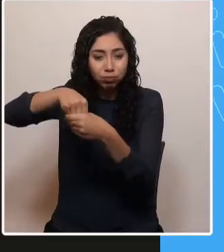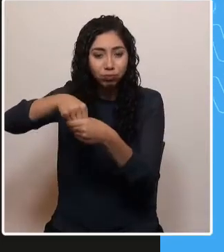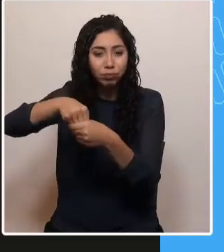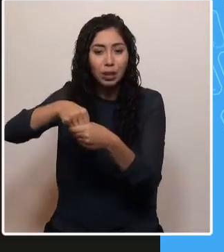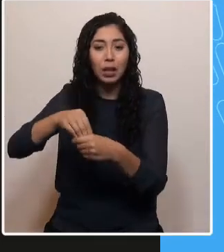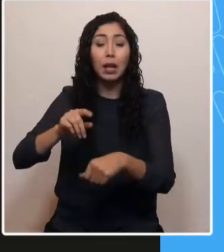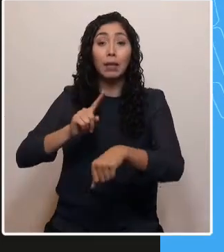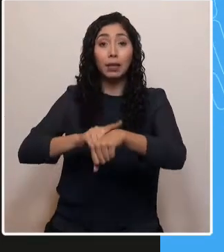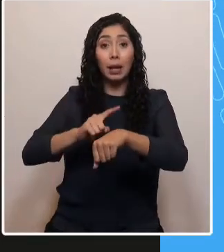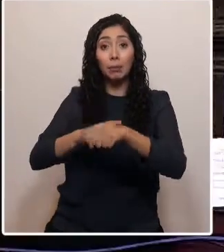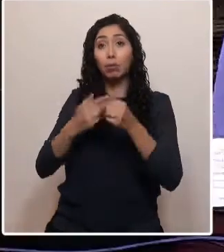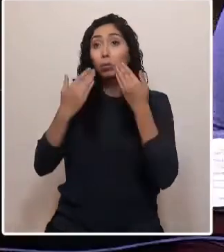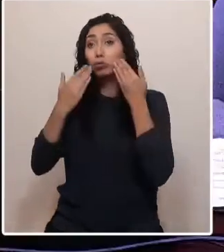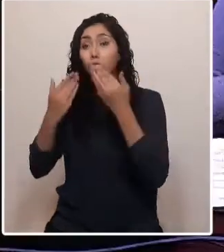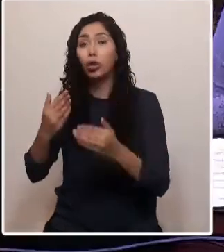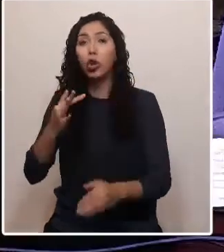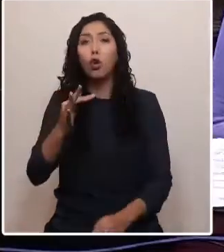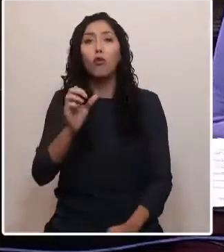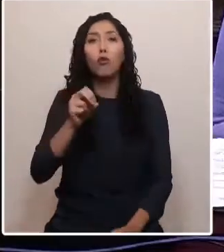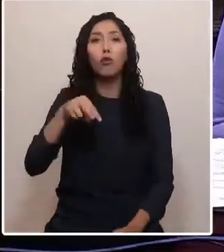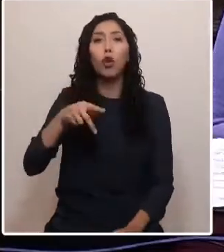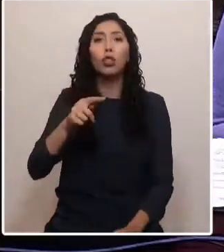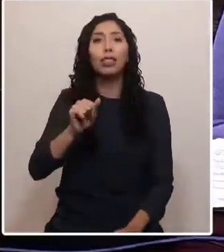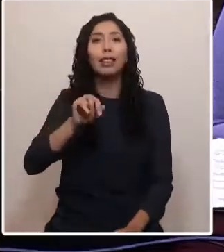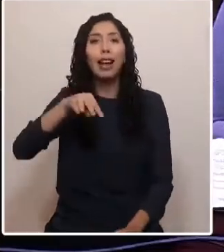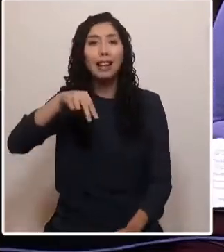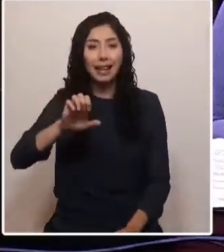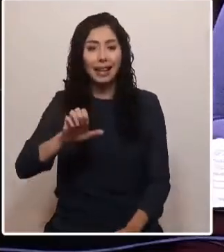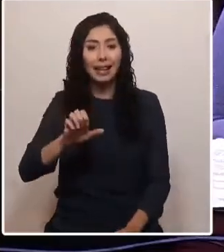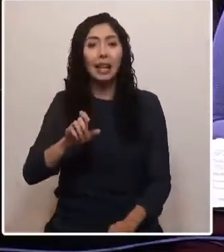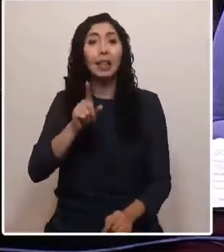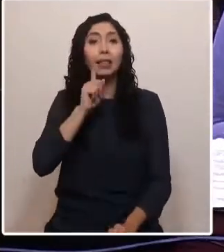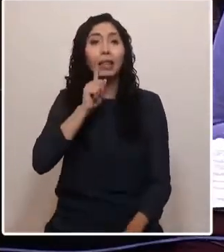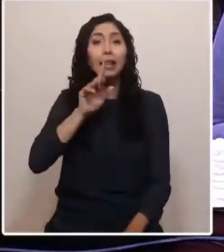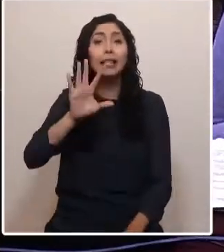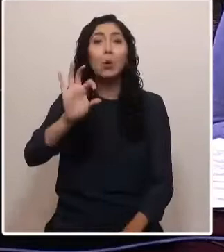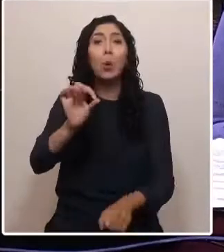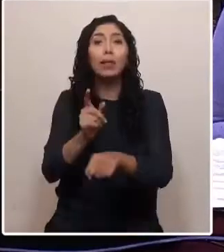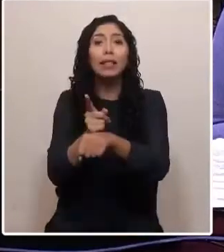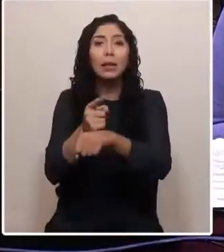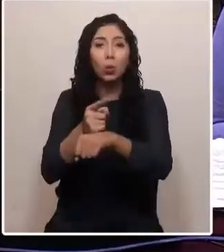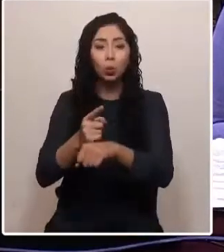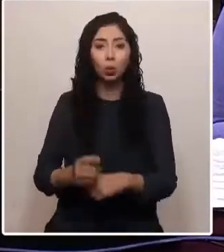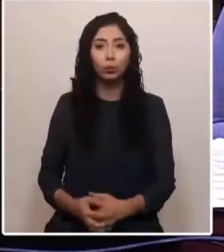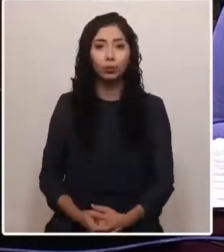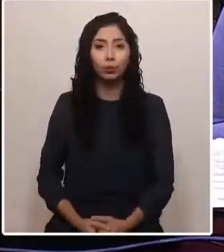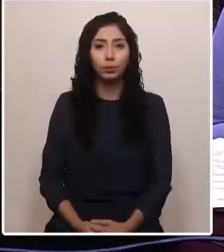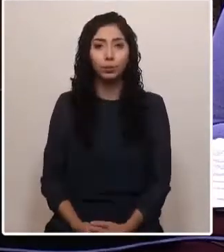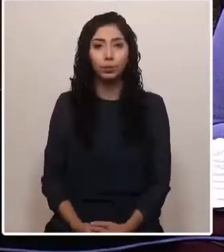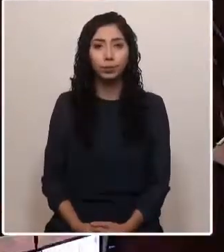para que termine su idea. Tiene 50 segundos adicionales, señor Fontaine.